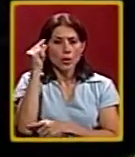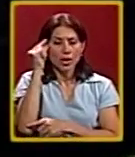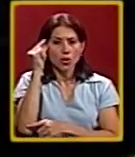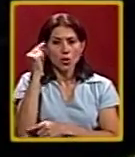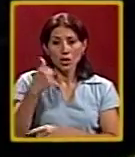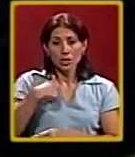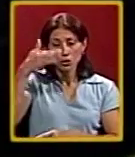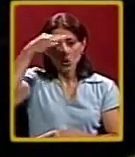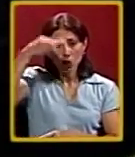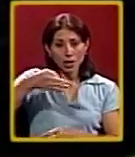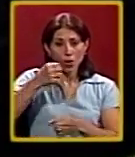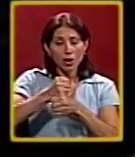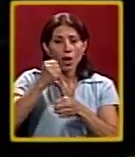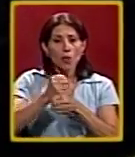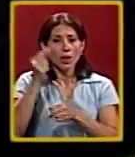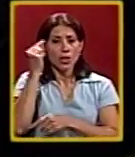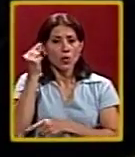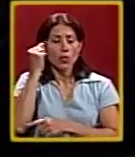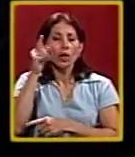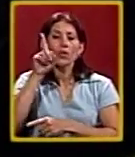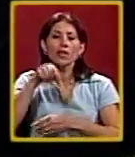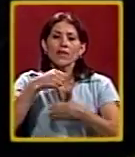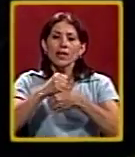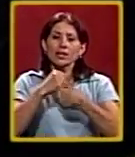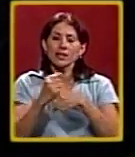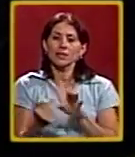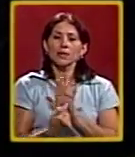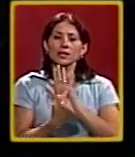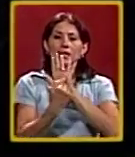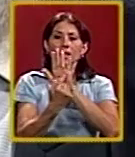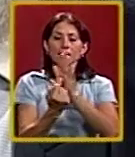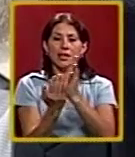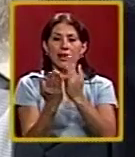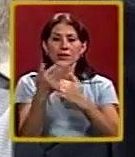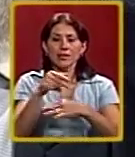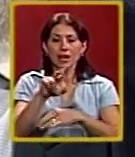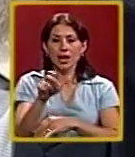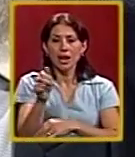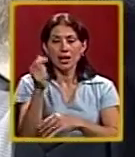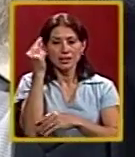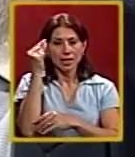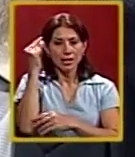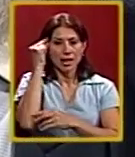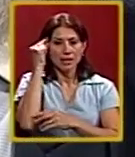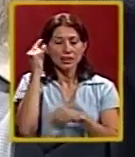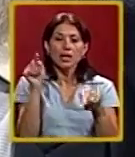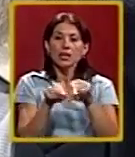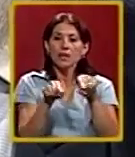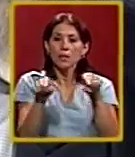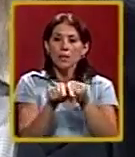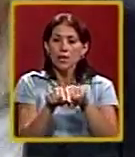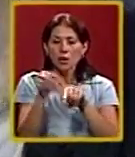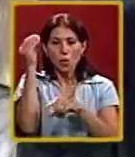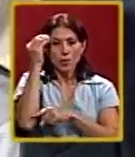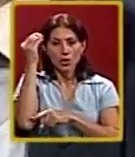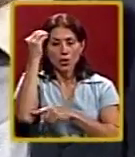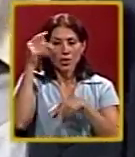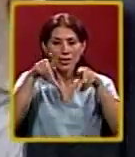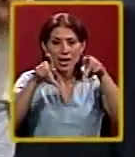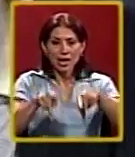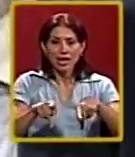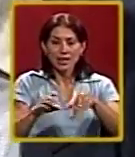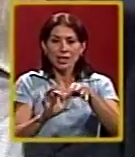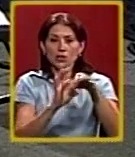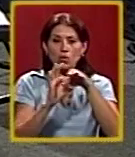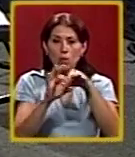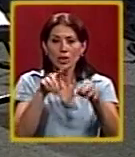de gobierno debe darse a través de los canales estatales, así como las opiniones de la gente sobre esa